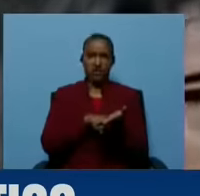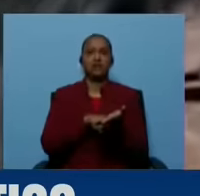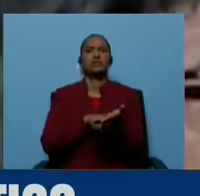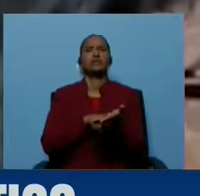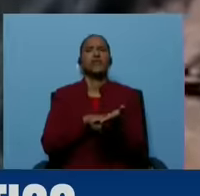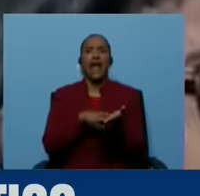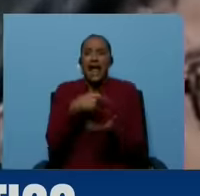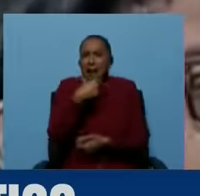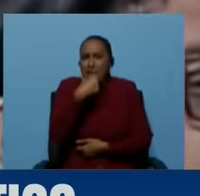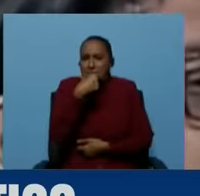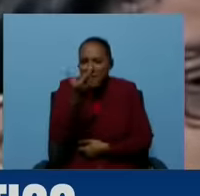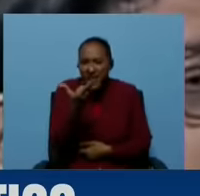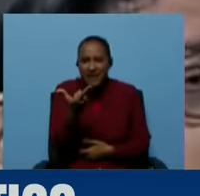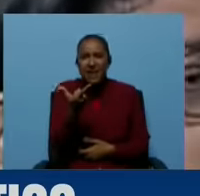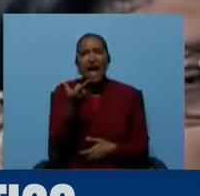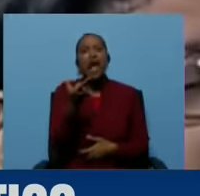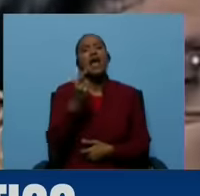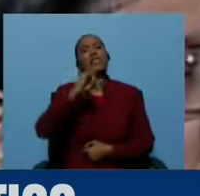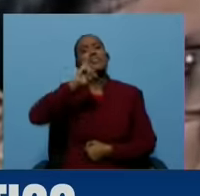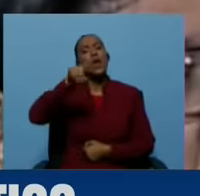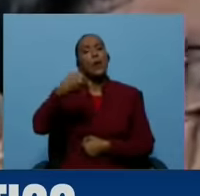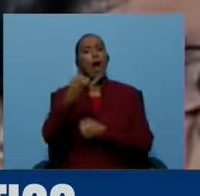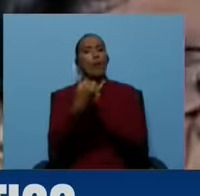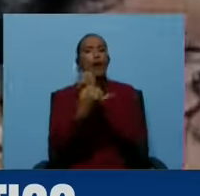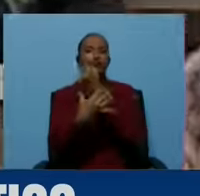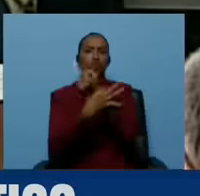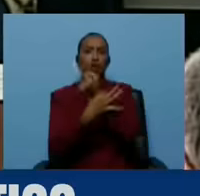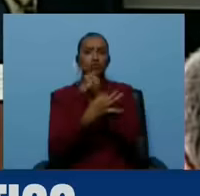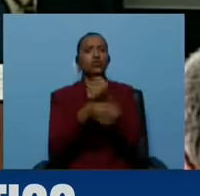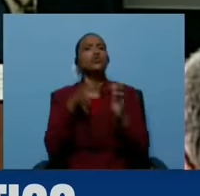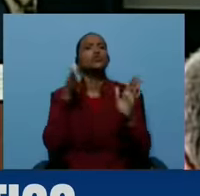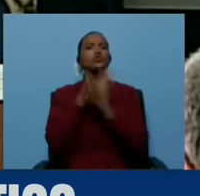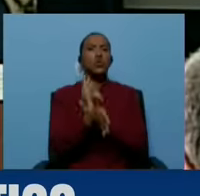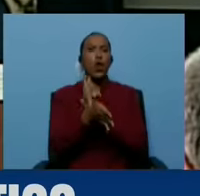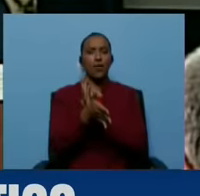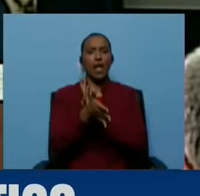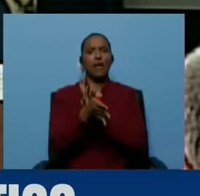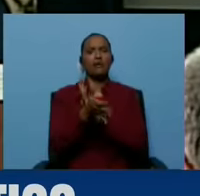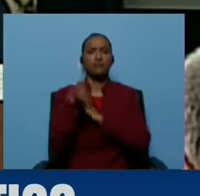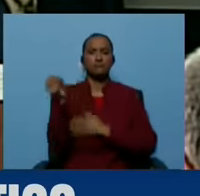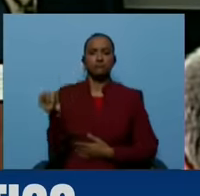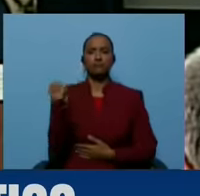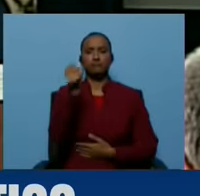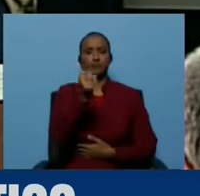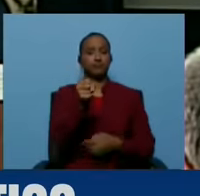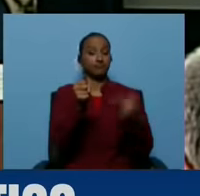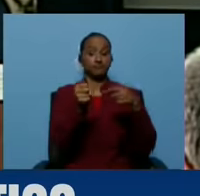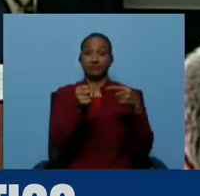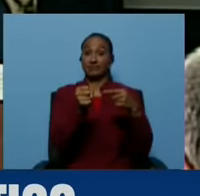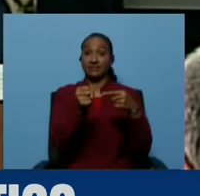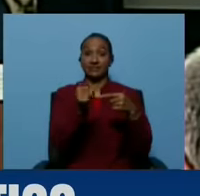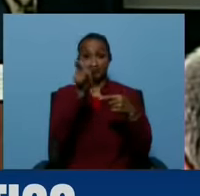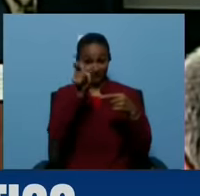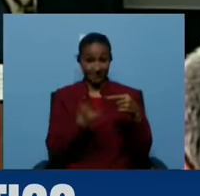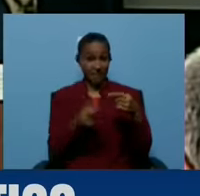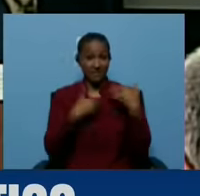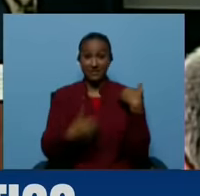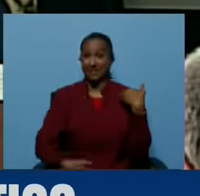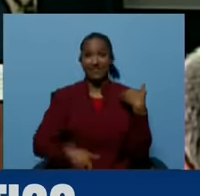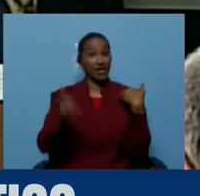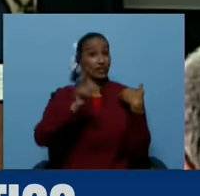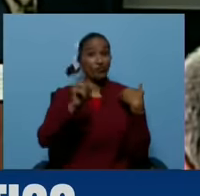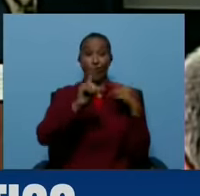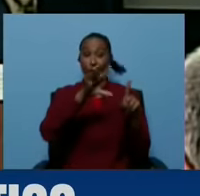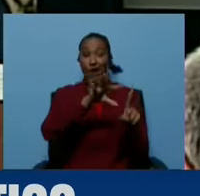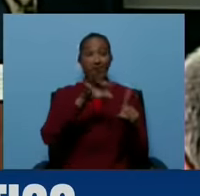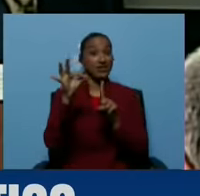bochornoso episodio de Juan Guaidó, de estar reconociendo a alguien que no fue electo producto de la voluntad popular